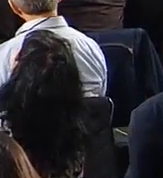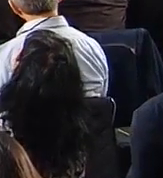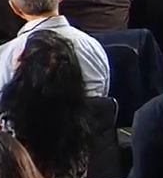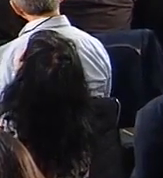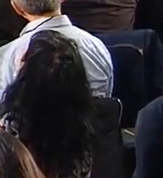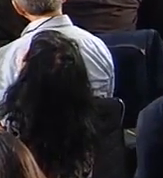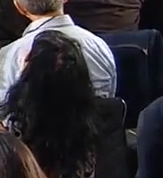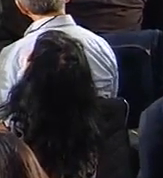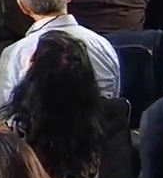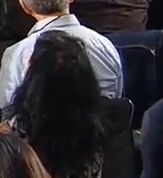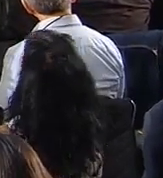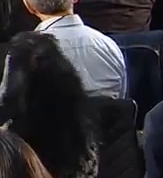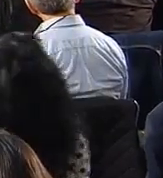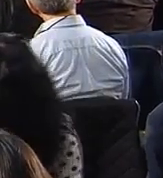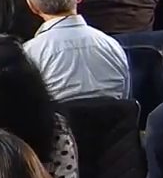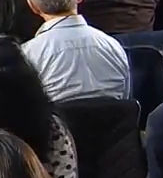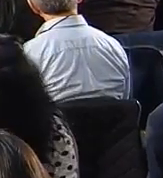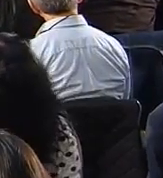Bueno.